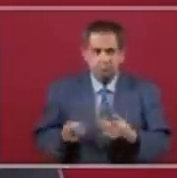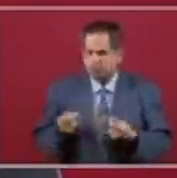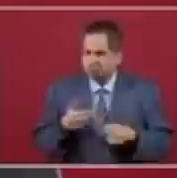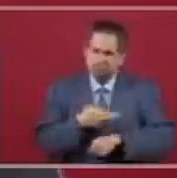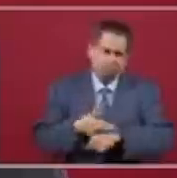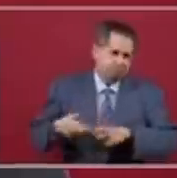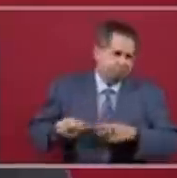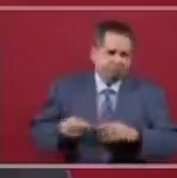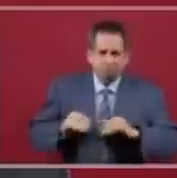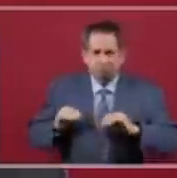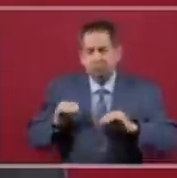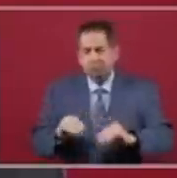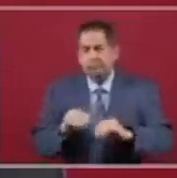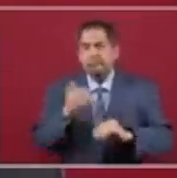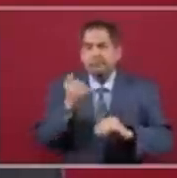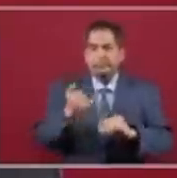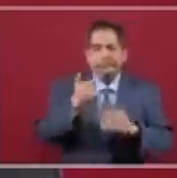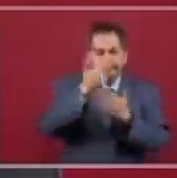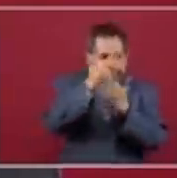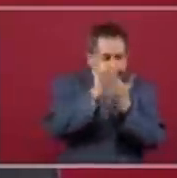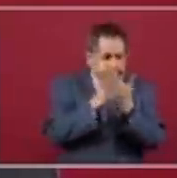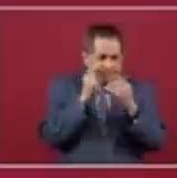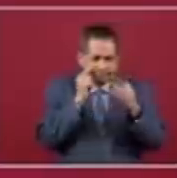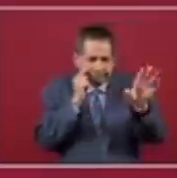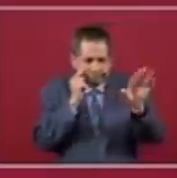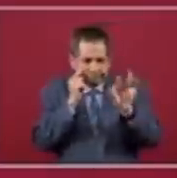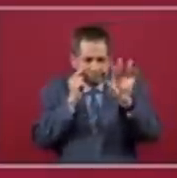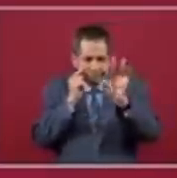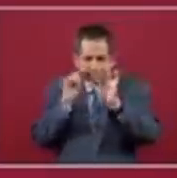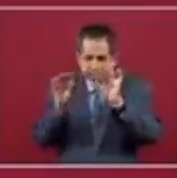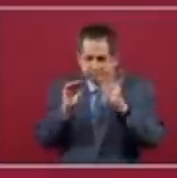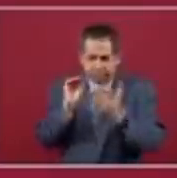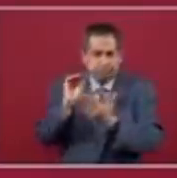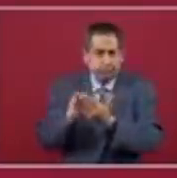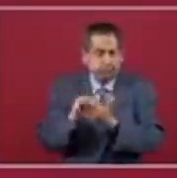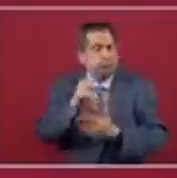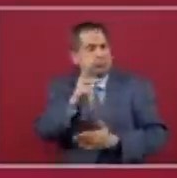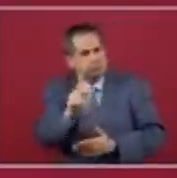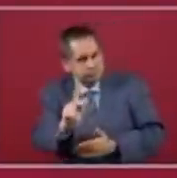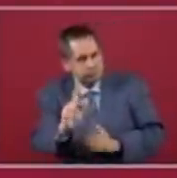de inmediato y así se hizo la selección. Pero